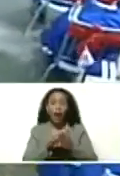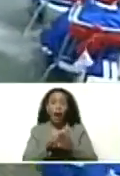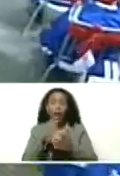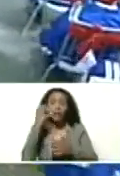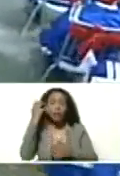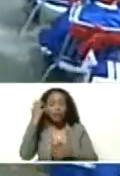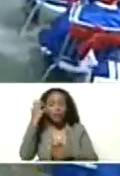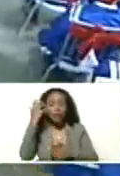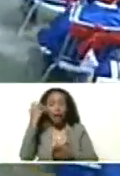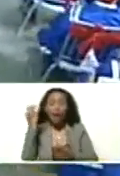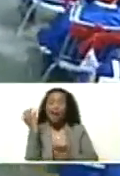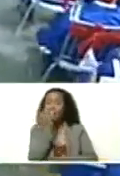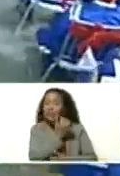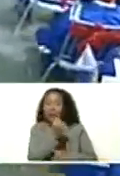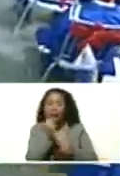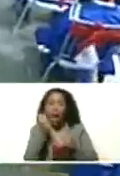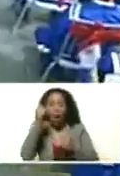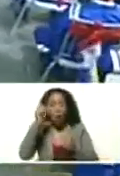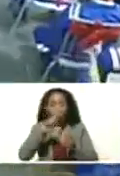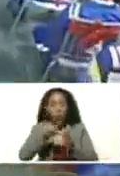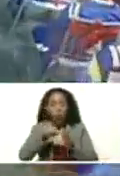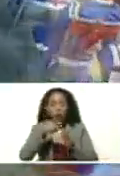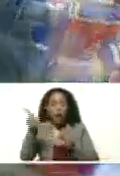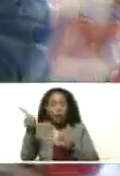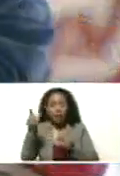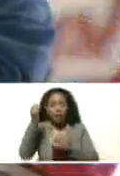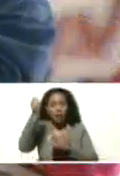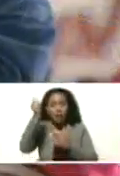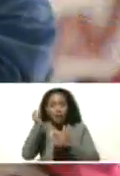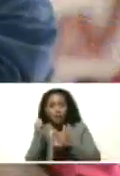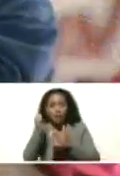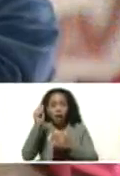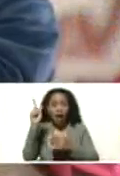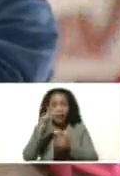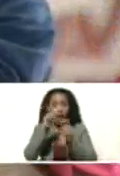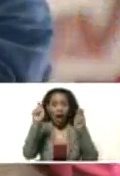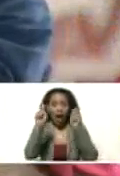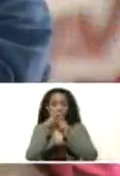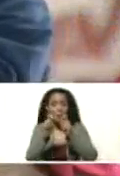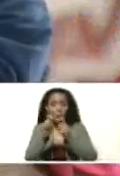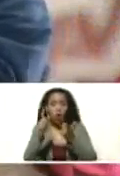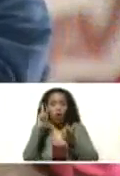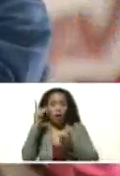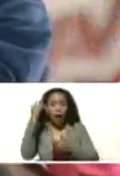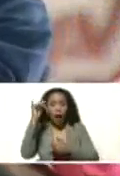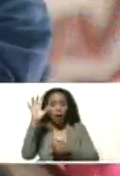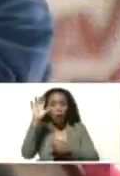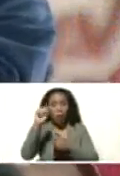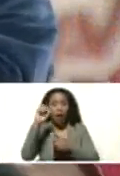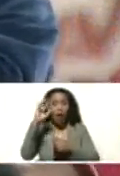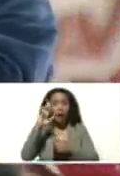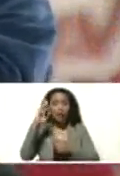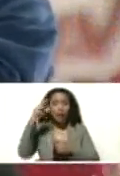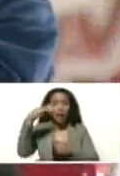el distribuidor hasta los moldes. Es en la acería de Palanquilla. Eso fue una sustitución de importación que la tenía RHI, una